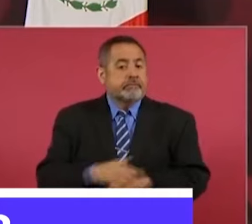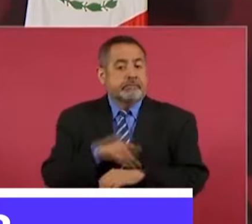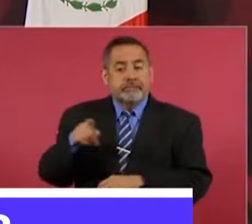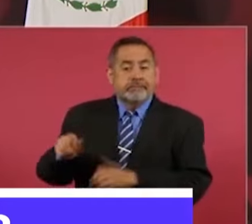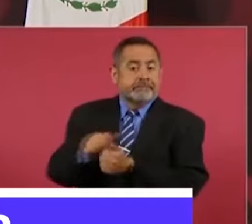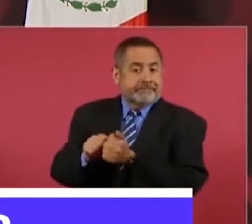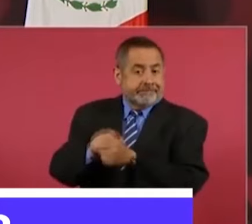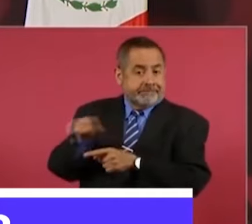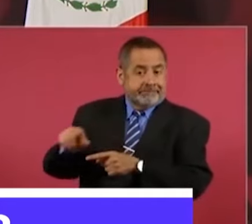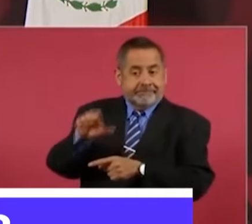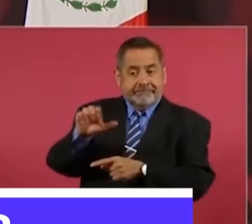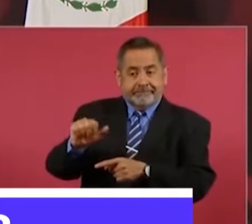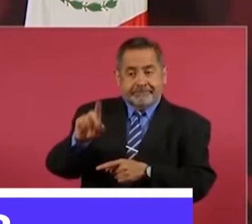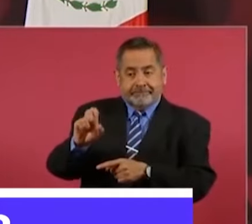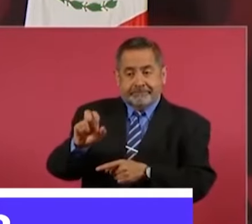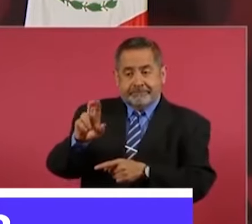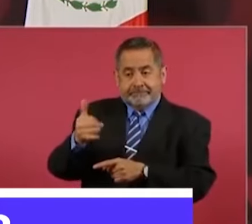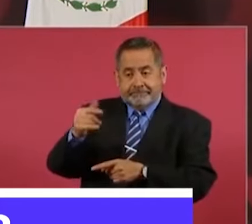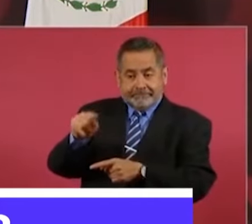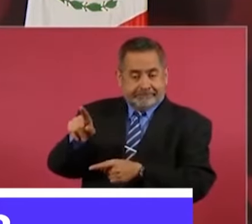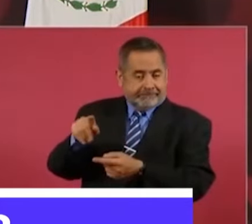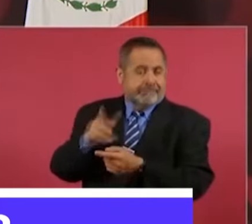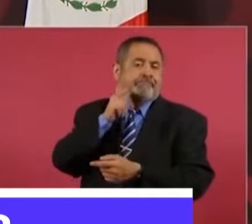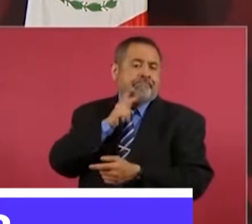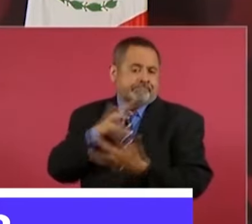refinería de Cadereyta, esto para los